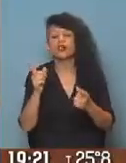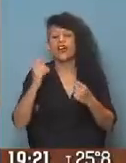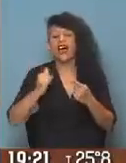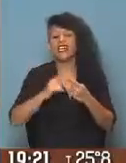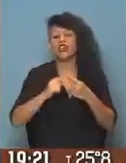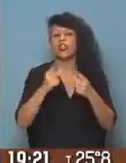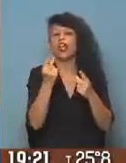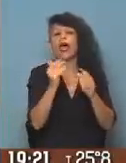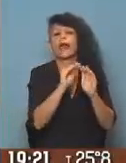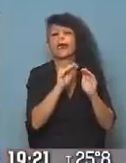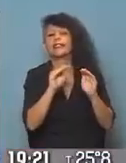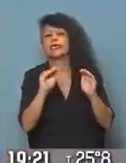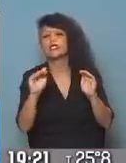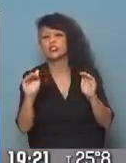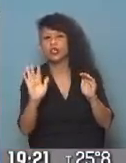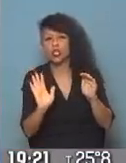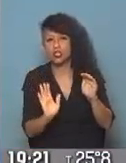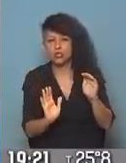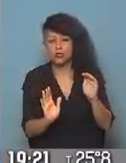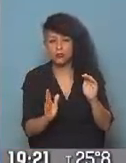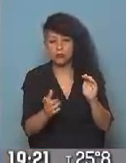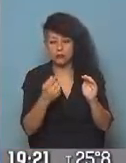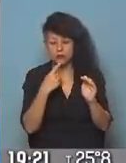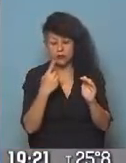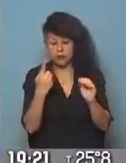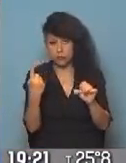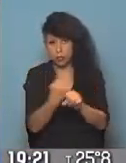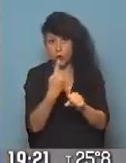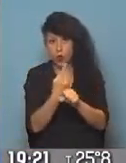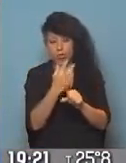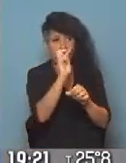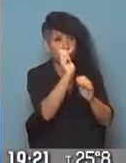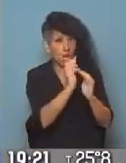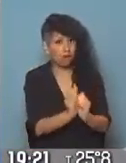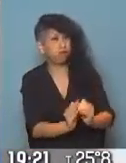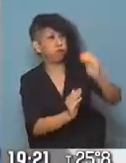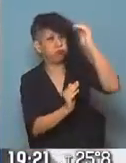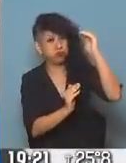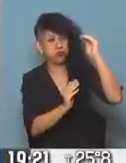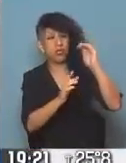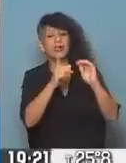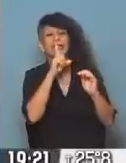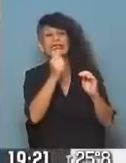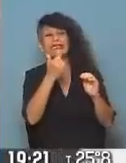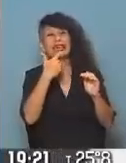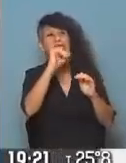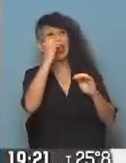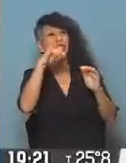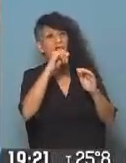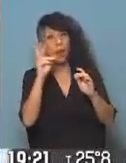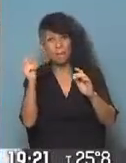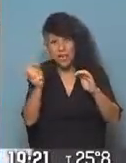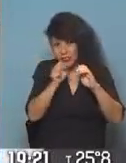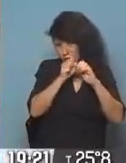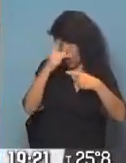tiene tanto margen para trasladar proporcionalmente lo que están aumentando dólar tarifas tasa de interés porque hay una demanda que está